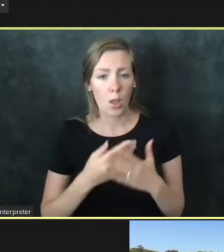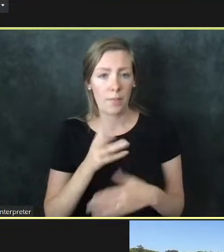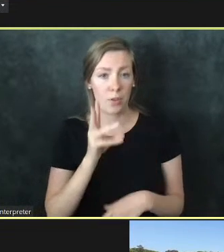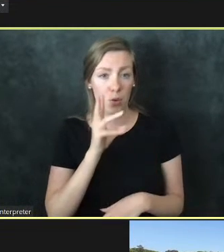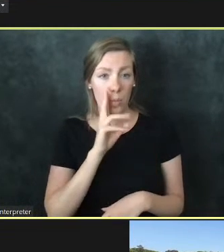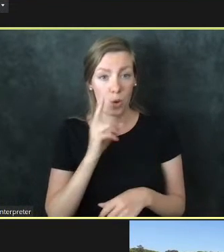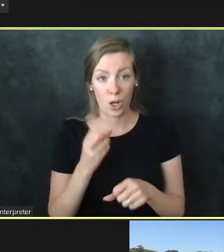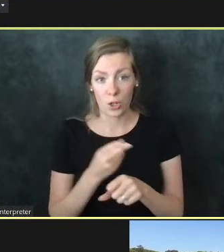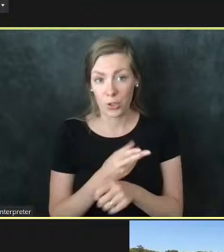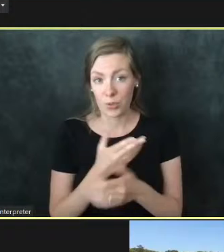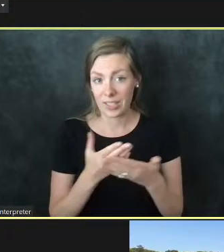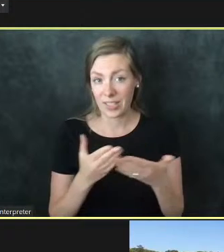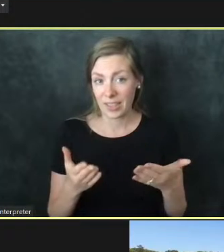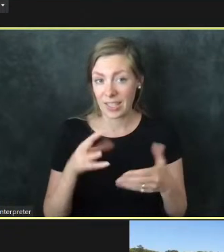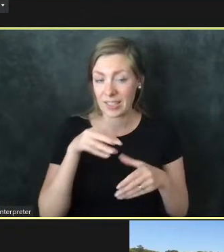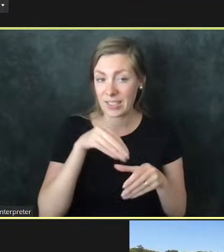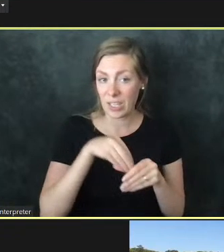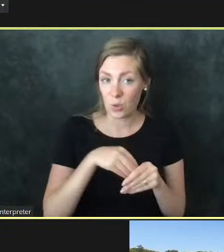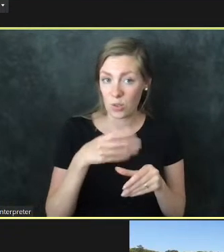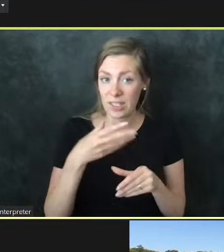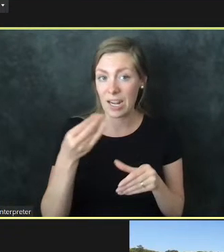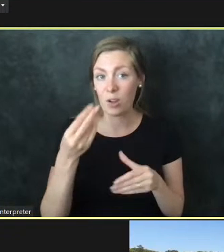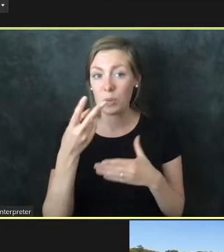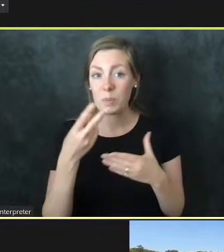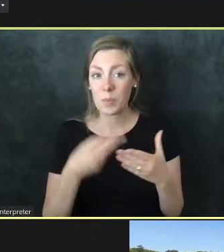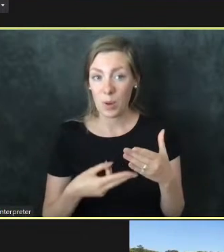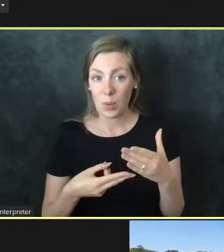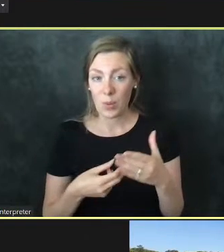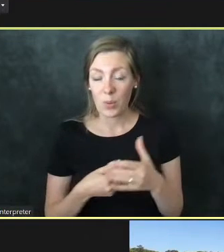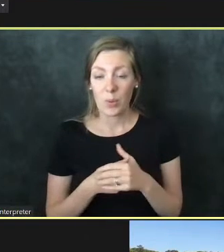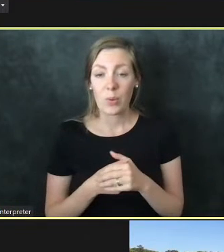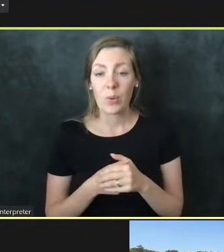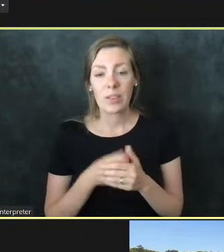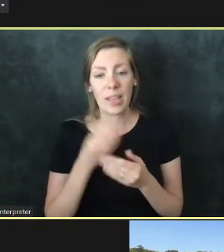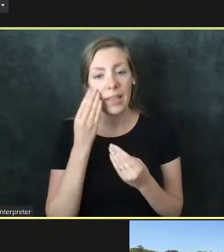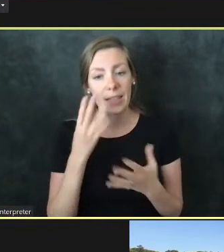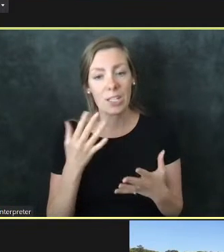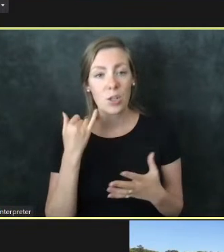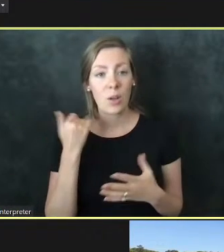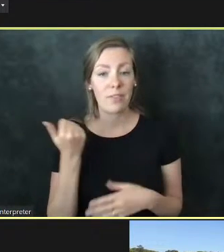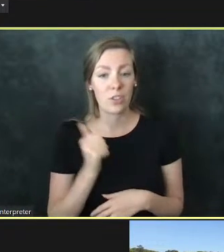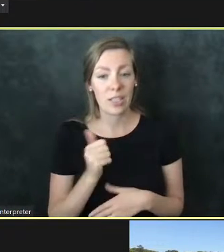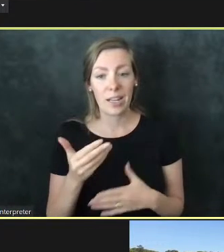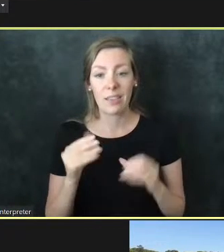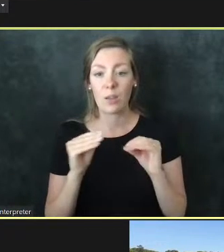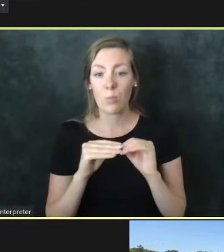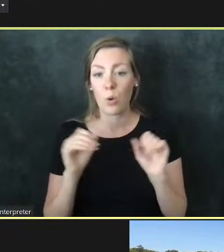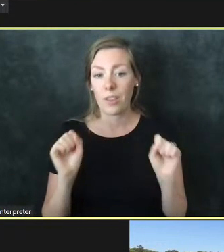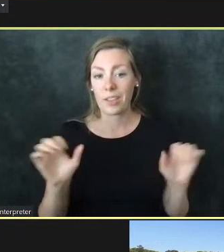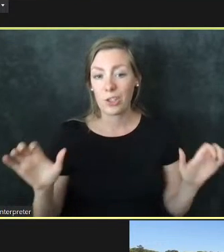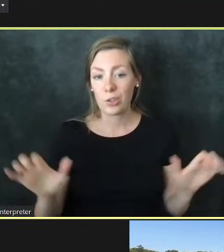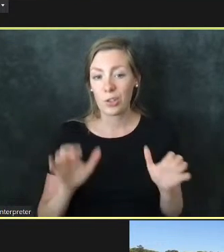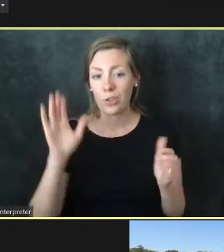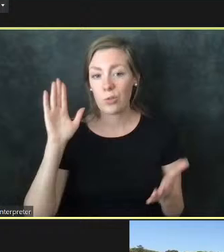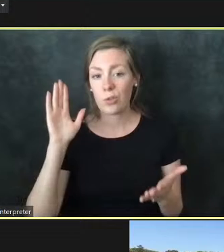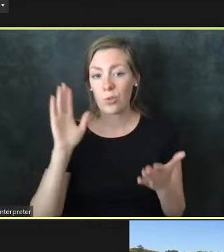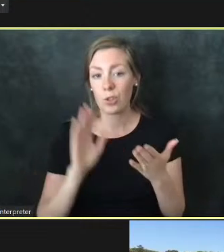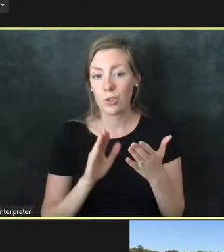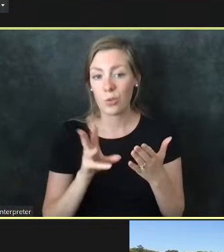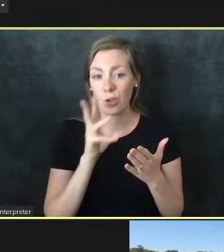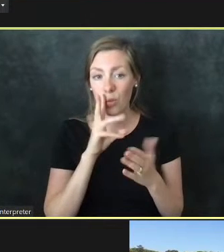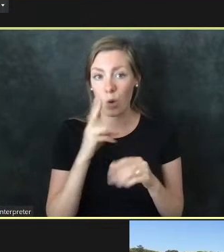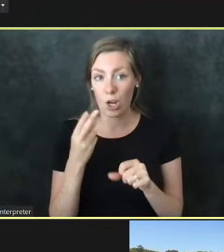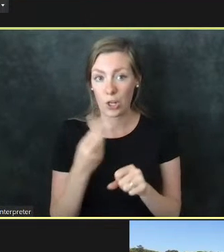los aparatos de agua adentro y afuera. Y les deja saber si hay algo que se puede mejorar